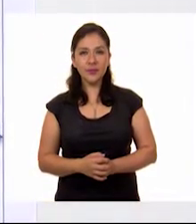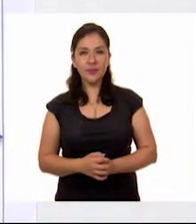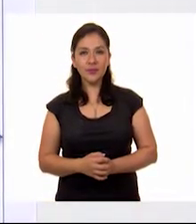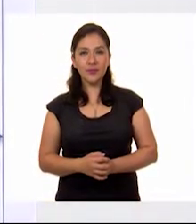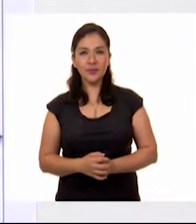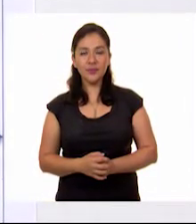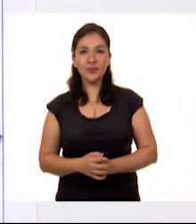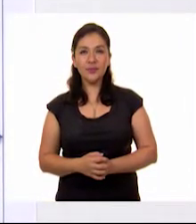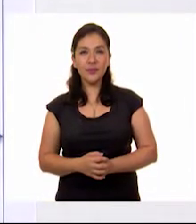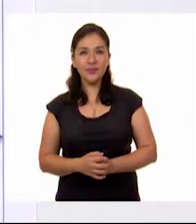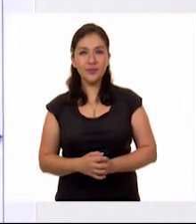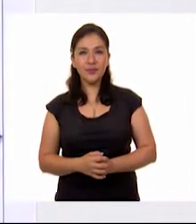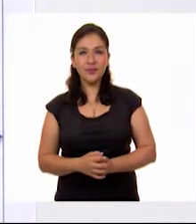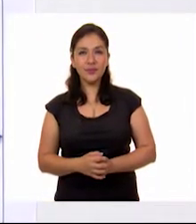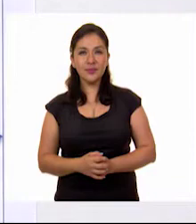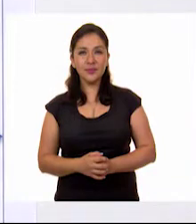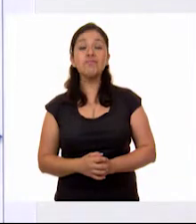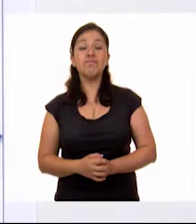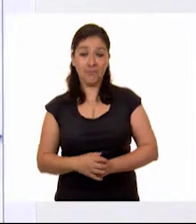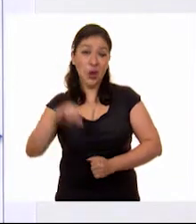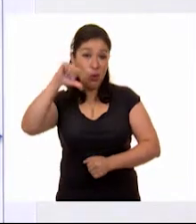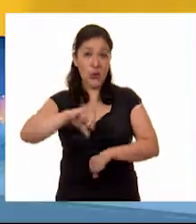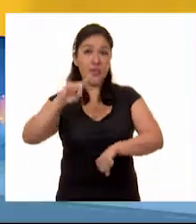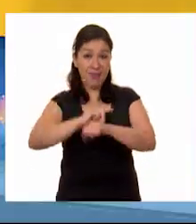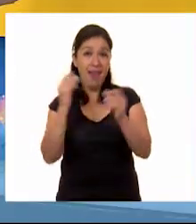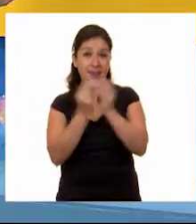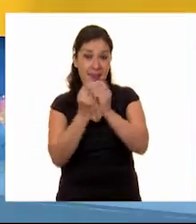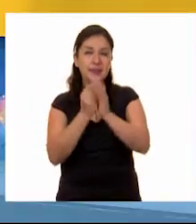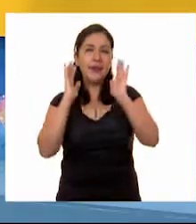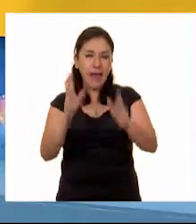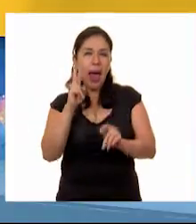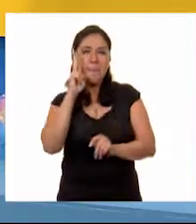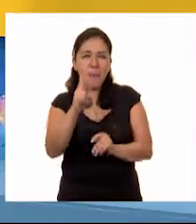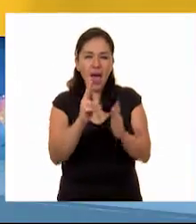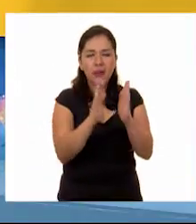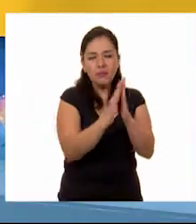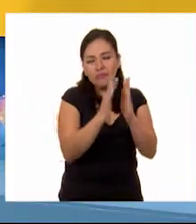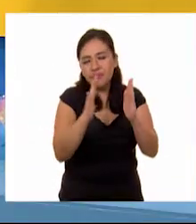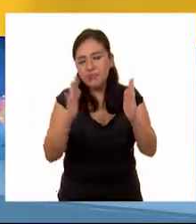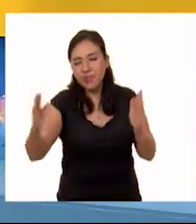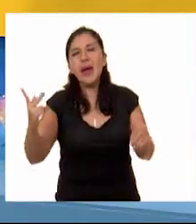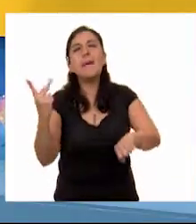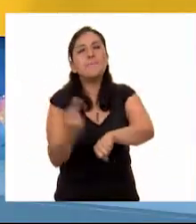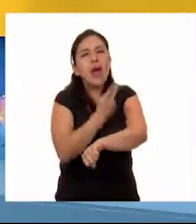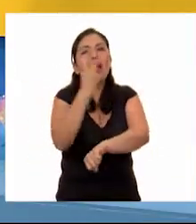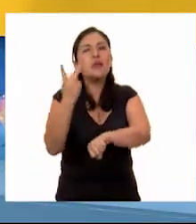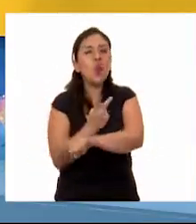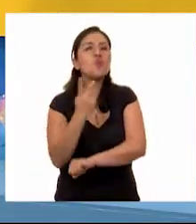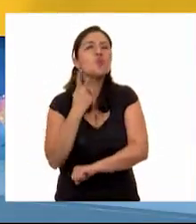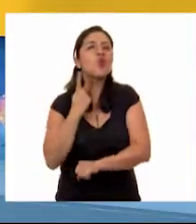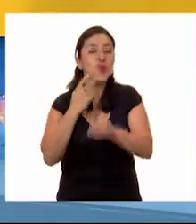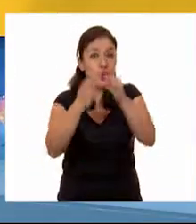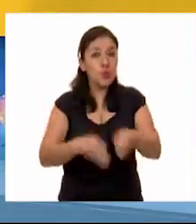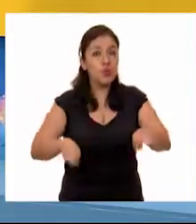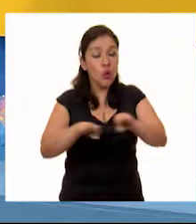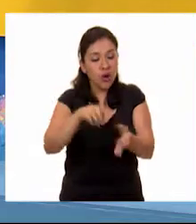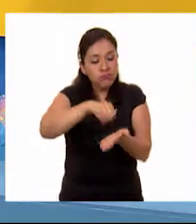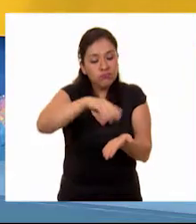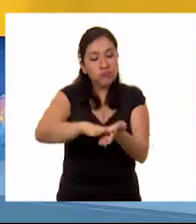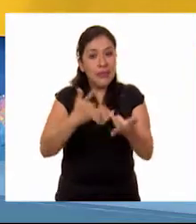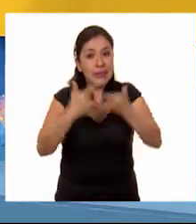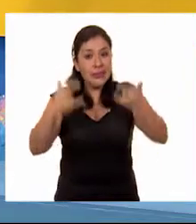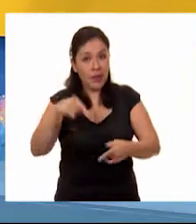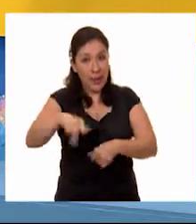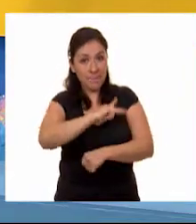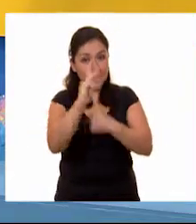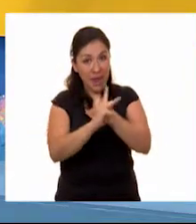Muy bien. En la clase de hoy hicimos un repaso por los principales acontecimientos políticos que marcaron la historia de nuestro